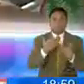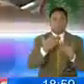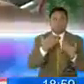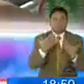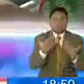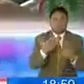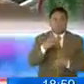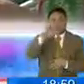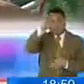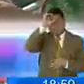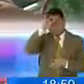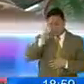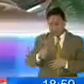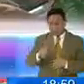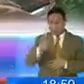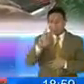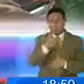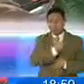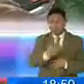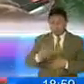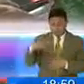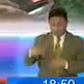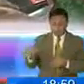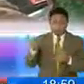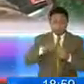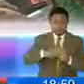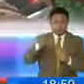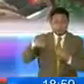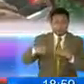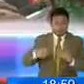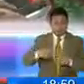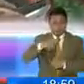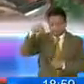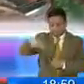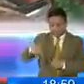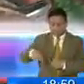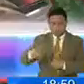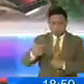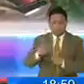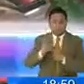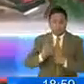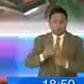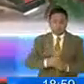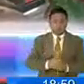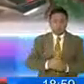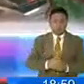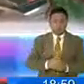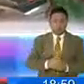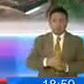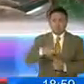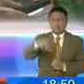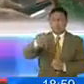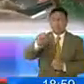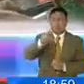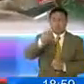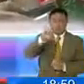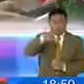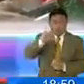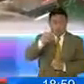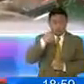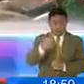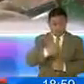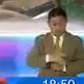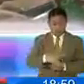vicepresidente tenga o no que ver con esto, y eso es lo que tiene que establecerse aquí. Lo que ha dicho pareja es grave, involucra nada menos que